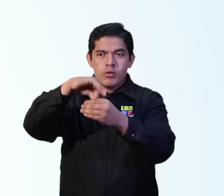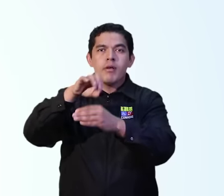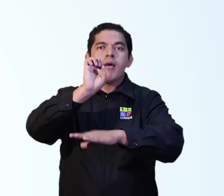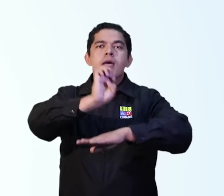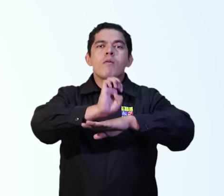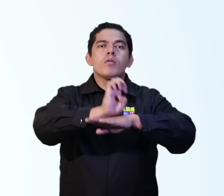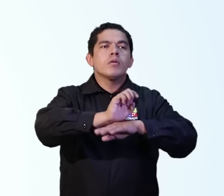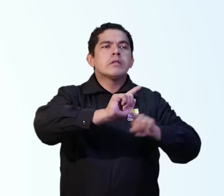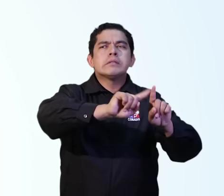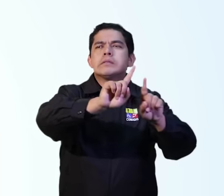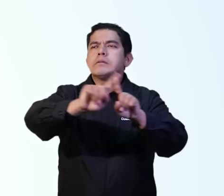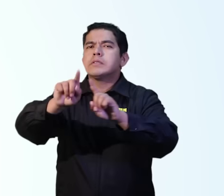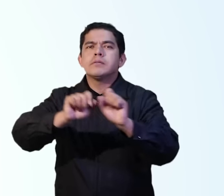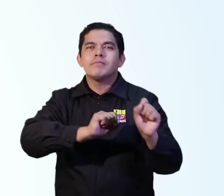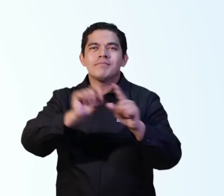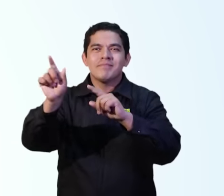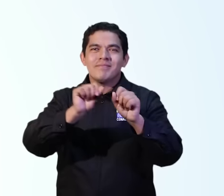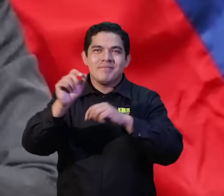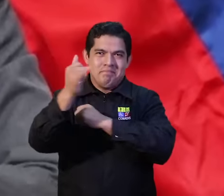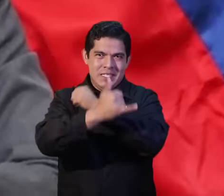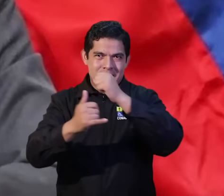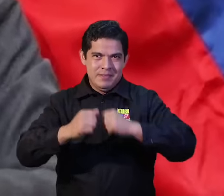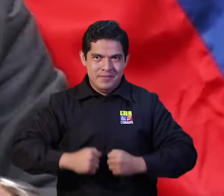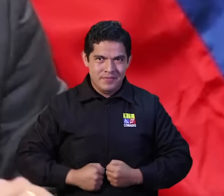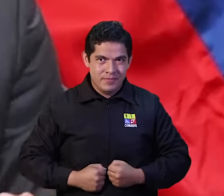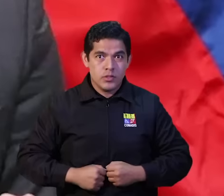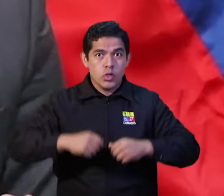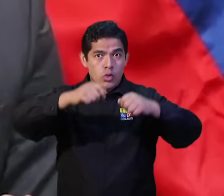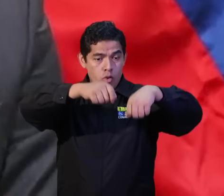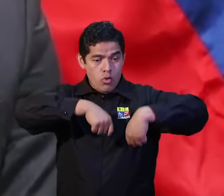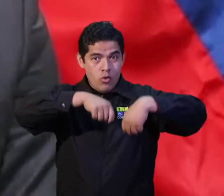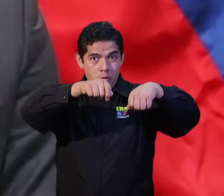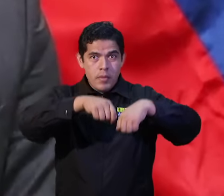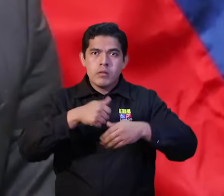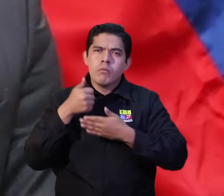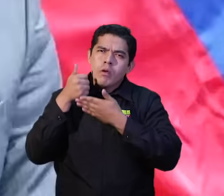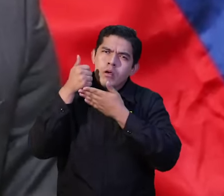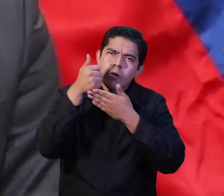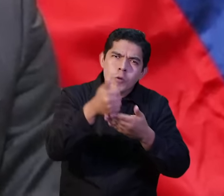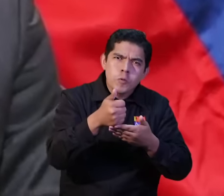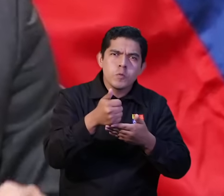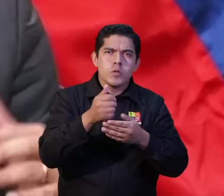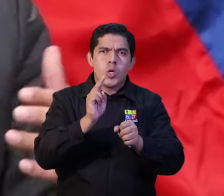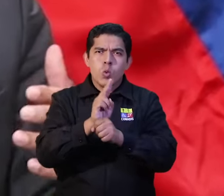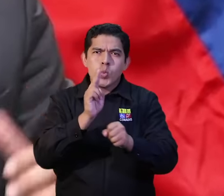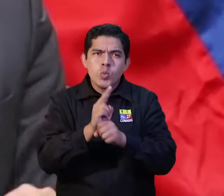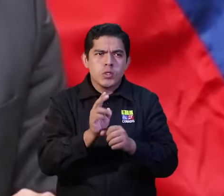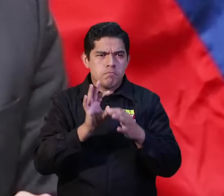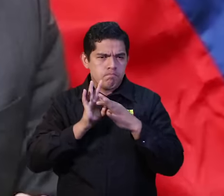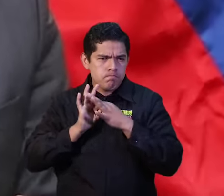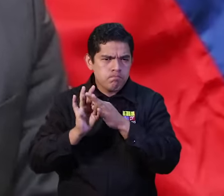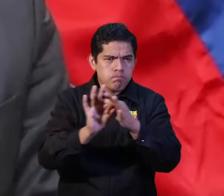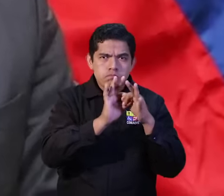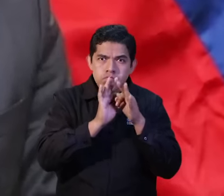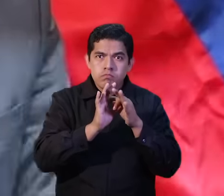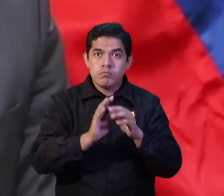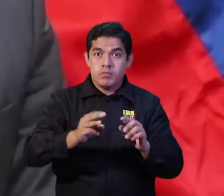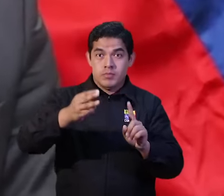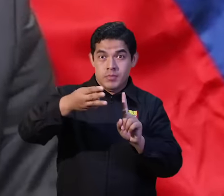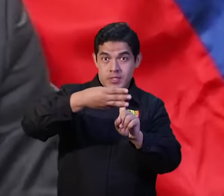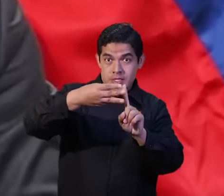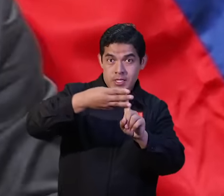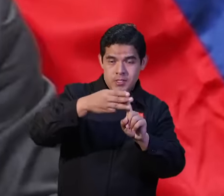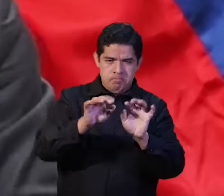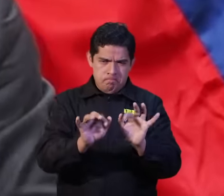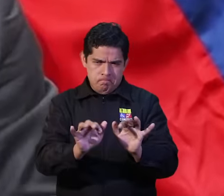voto de los ecuatorianos residentes en el exterior. Este convenio ampliatorio lo que permite es justamente utilizar los canales